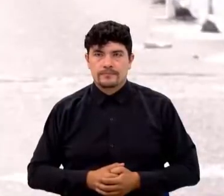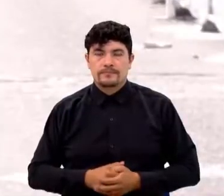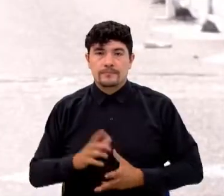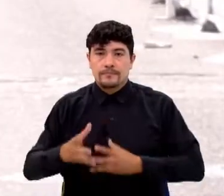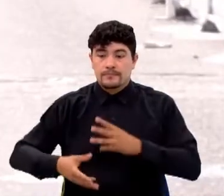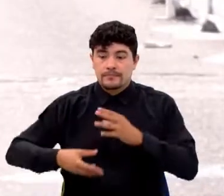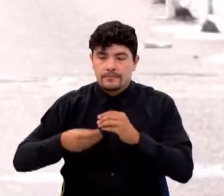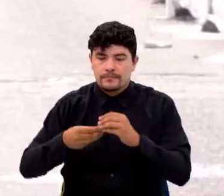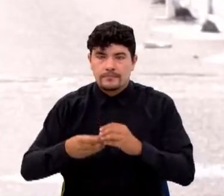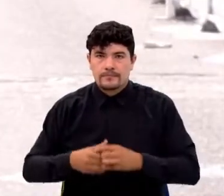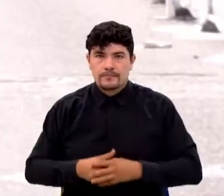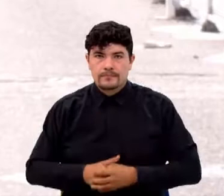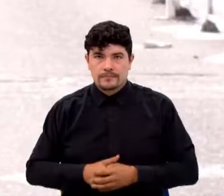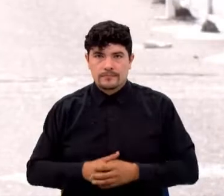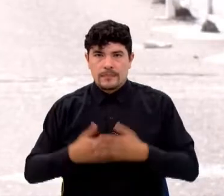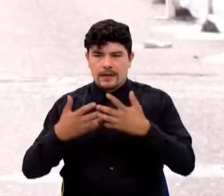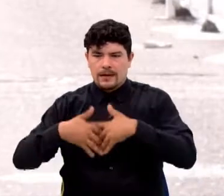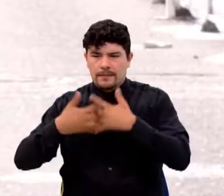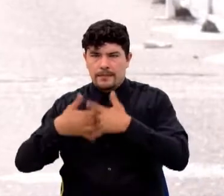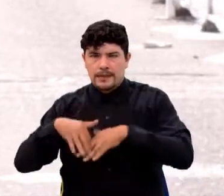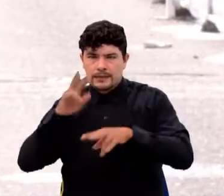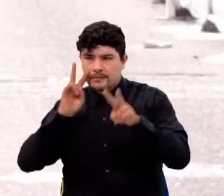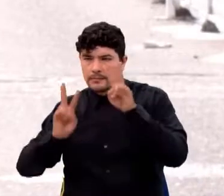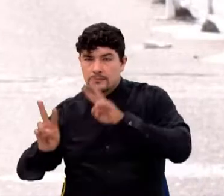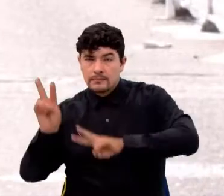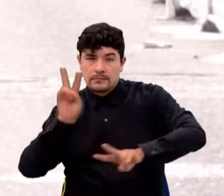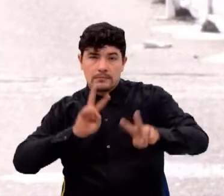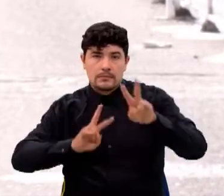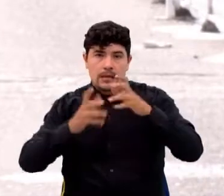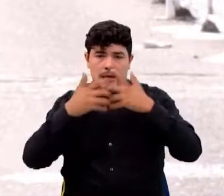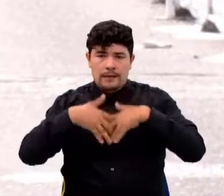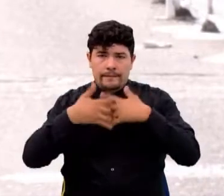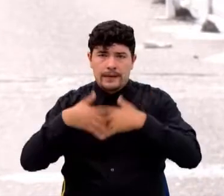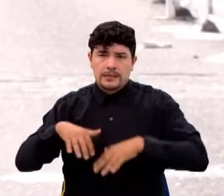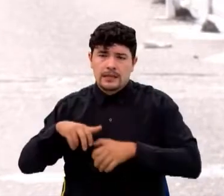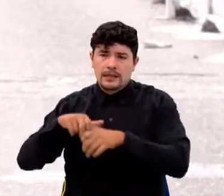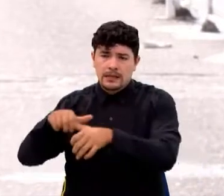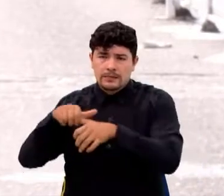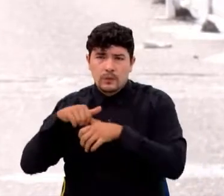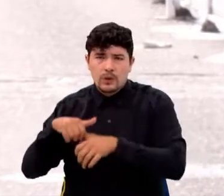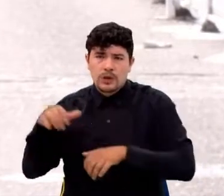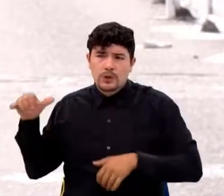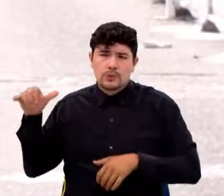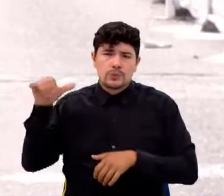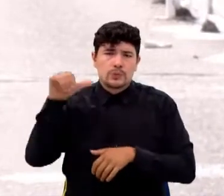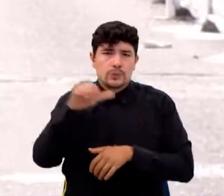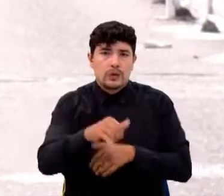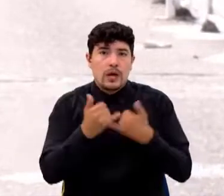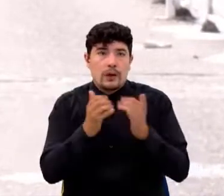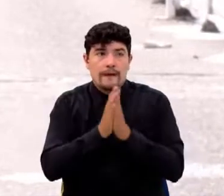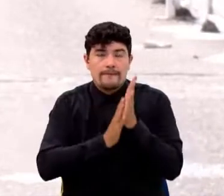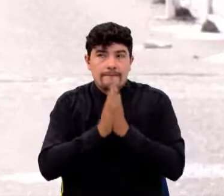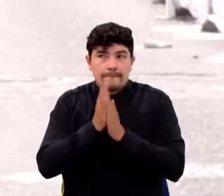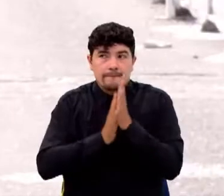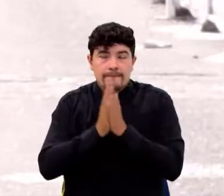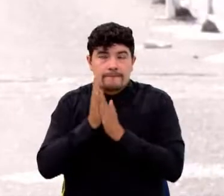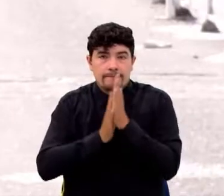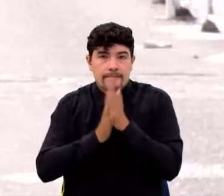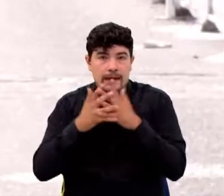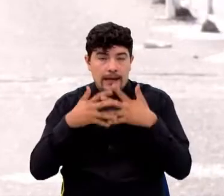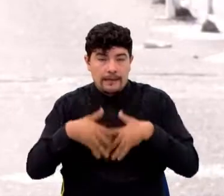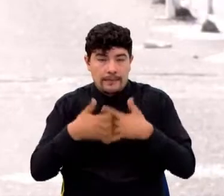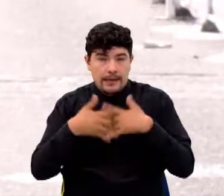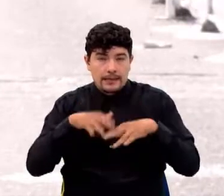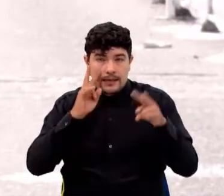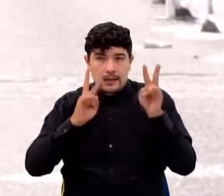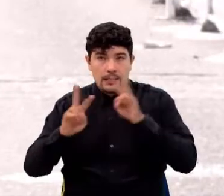Además de esto, las agencias de viaje continúan a la expectativa de lo que será su participación en todas las